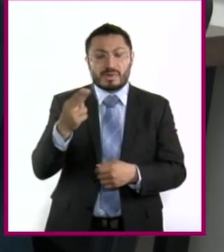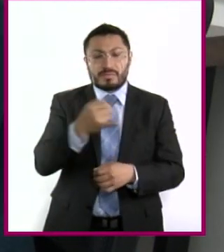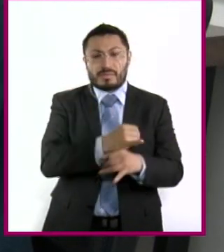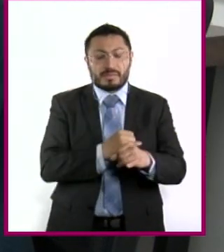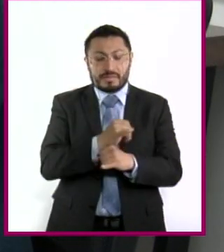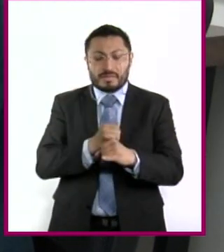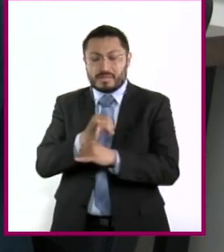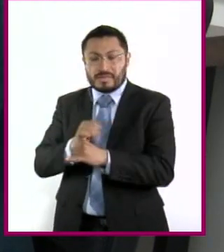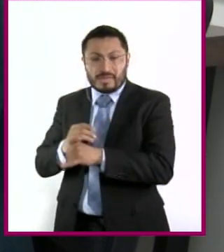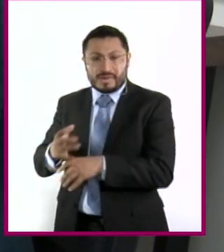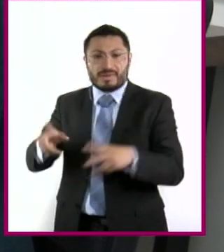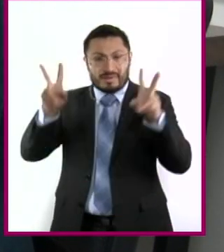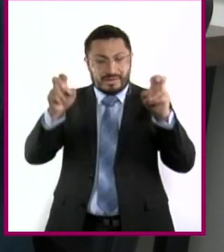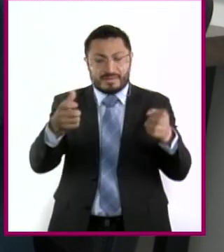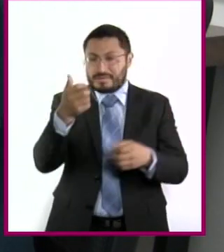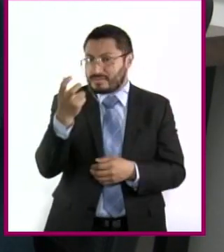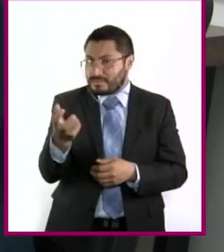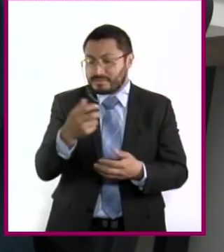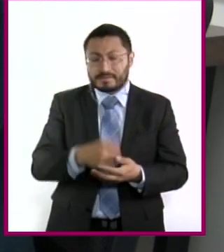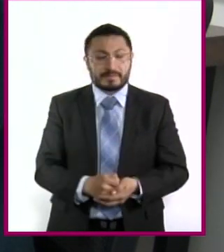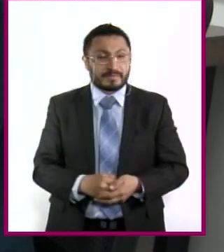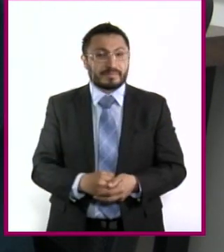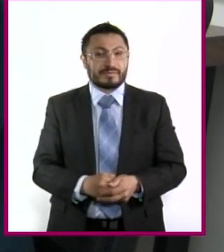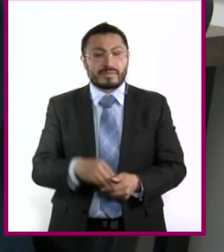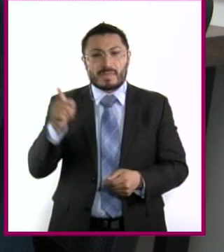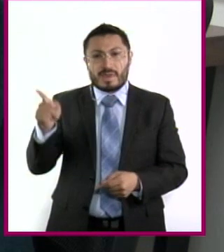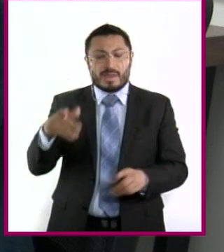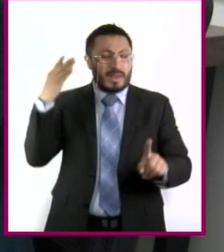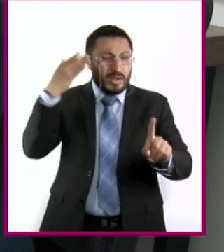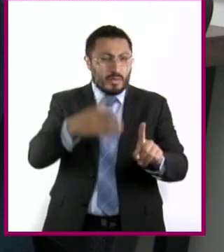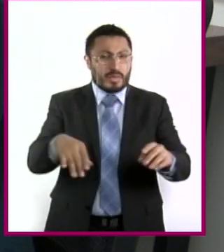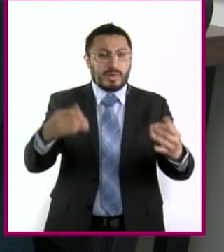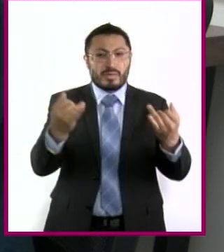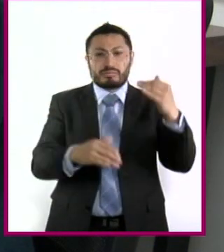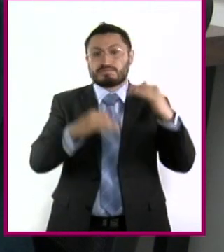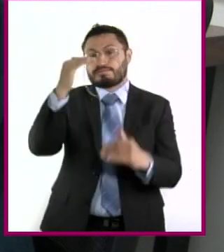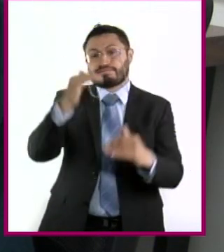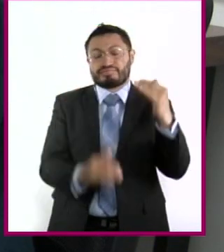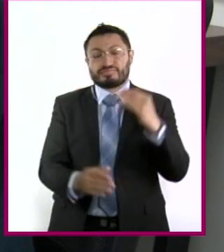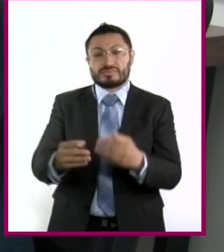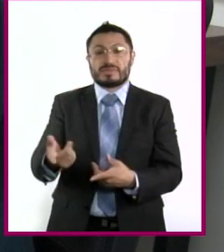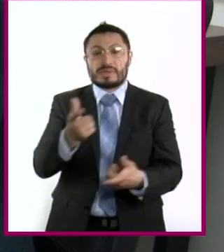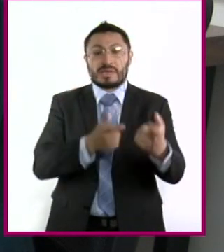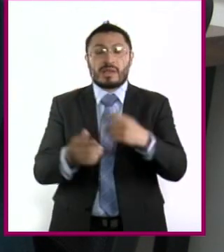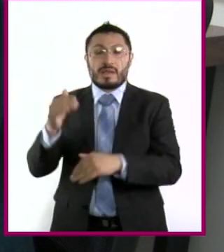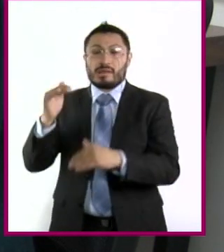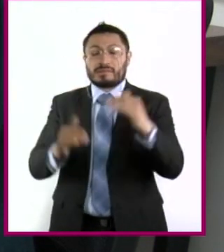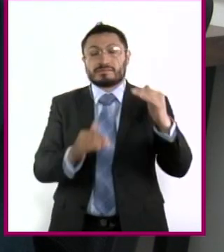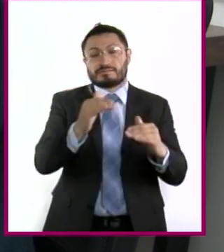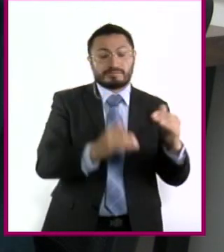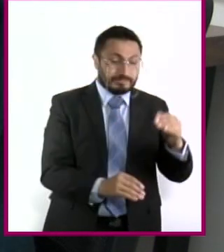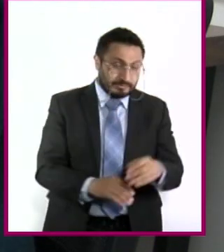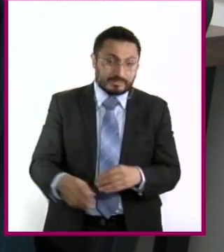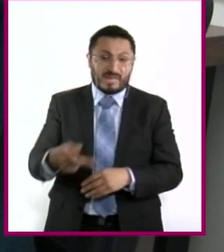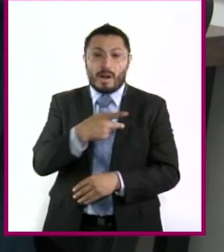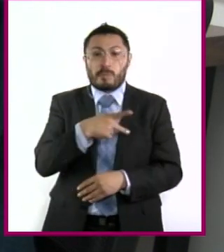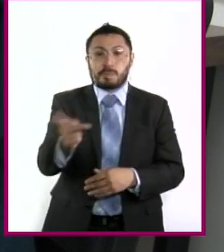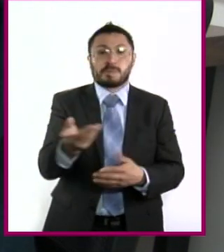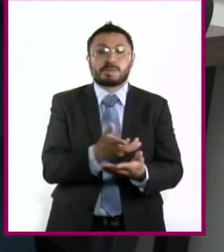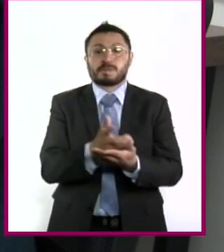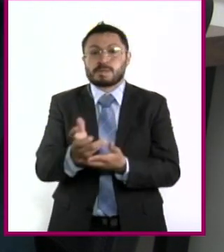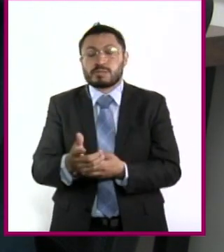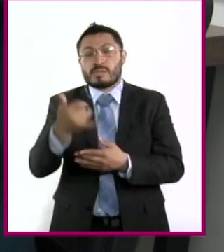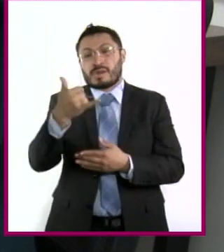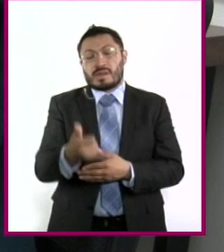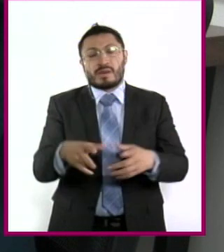temas. Últimamente se ha enfocado en la desigualdad en la distribución del ingreso, en la pobreza extrema y en el lento